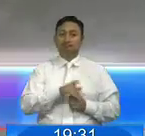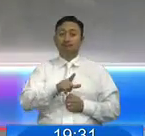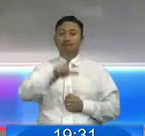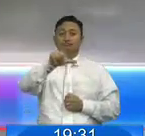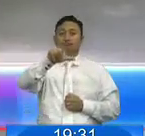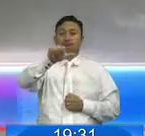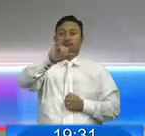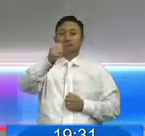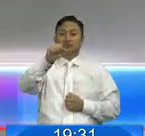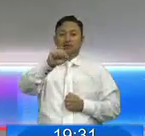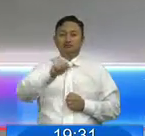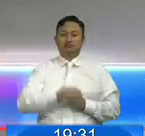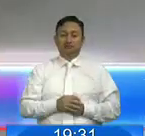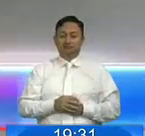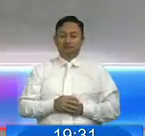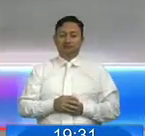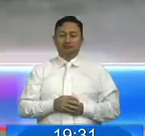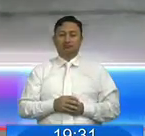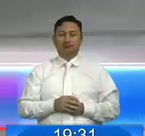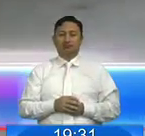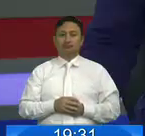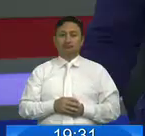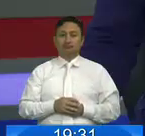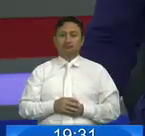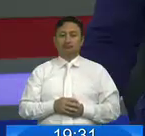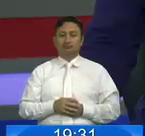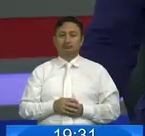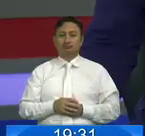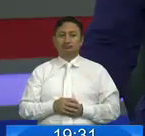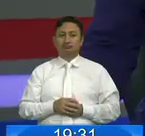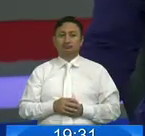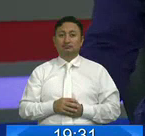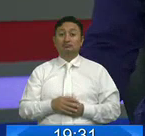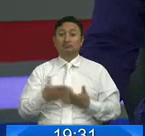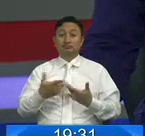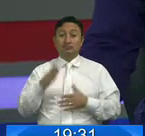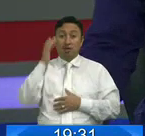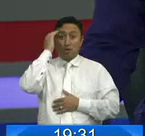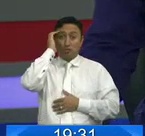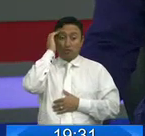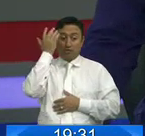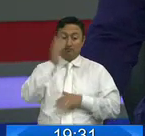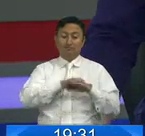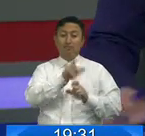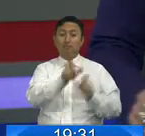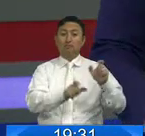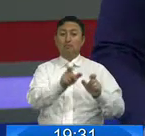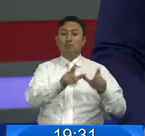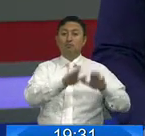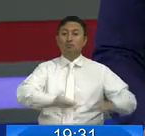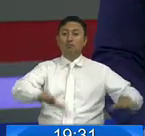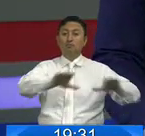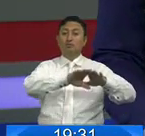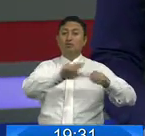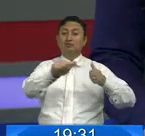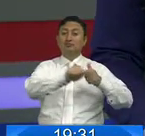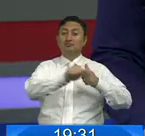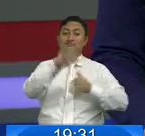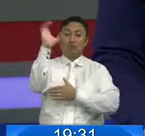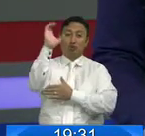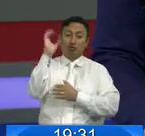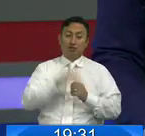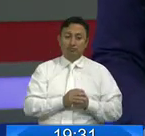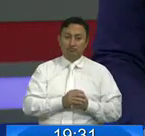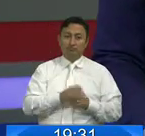Lajas, informó Karina Valdivieso. Existe preocupación entre los habitantes de las zonas fronterizas con Colombia